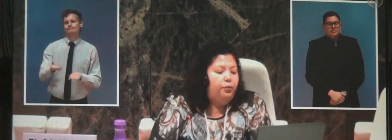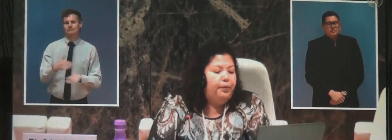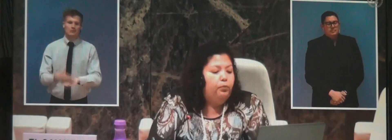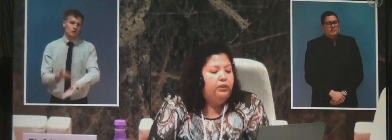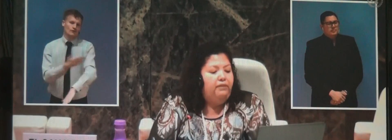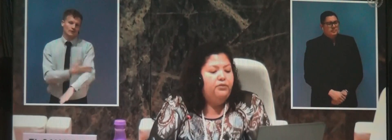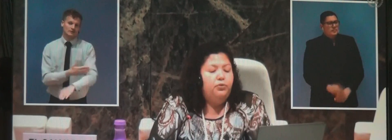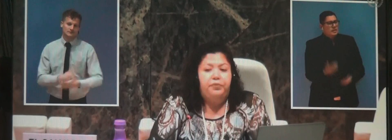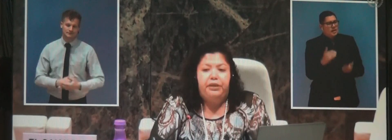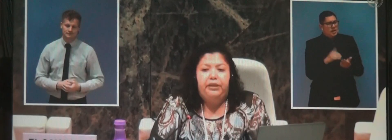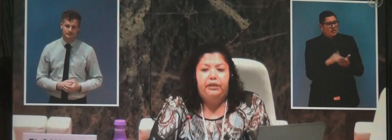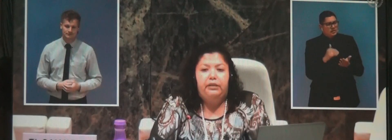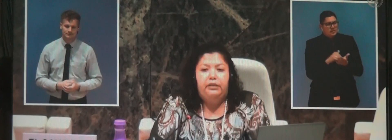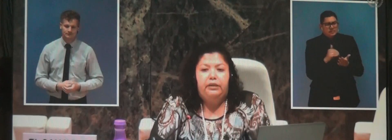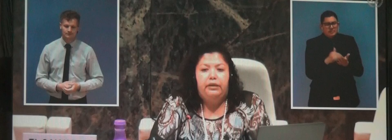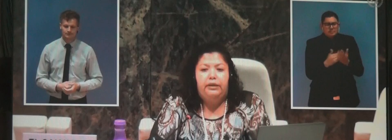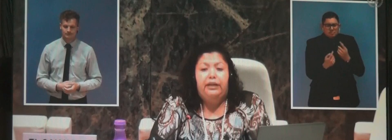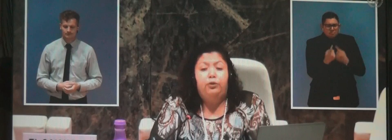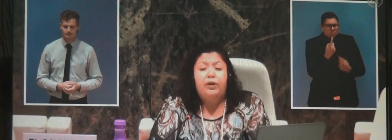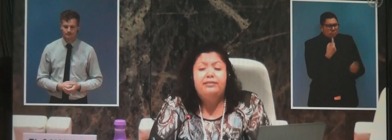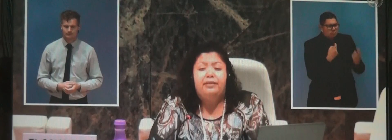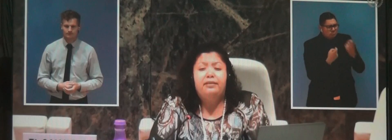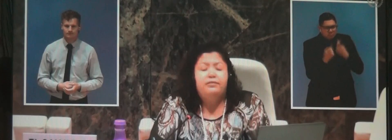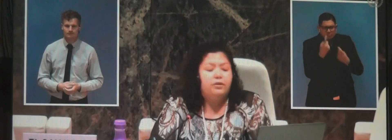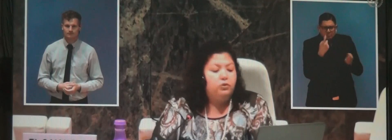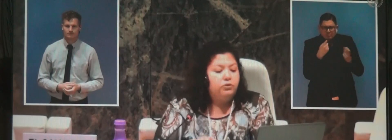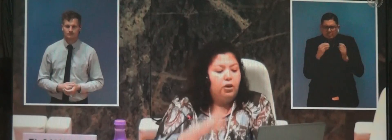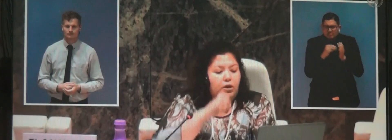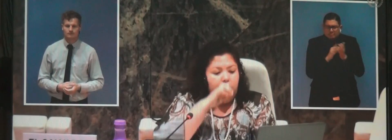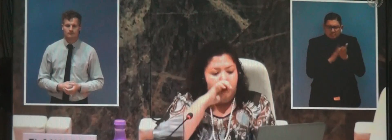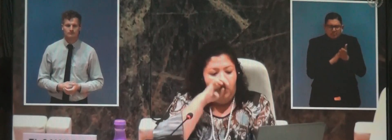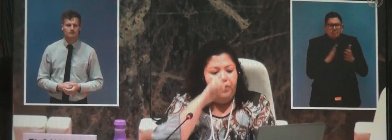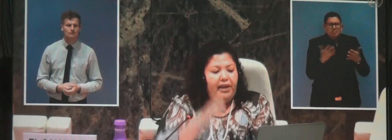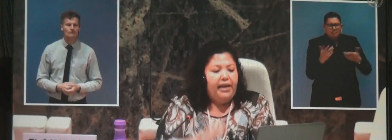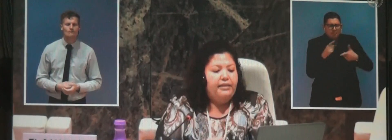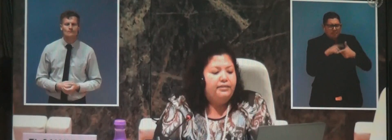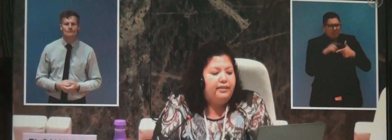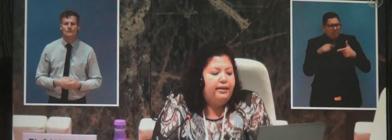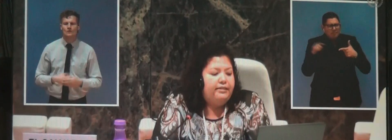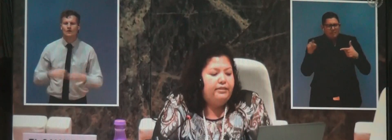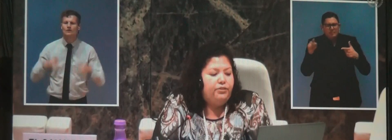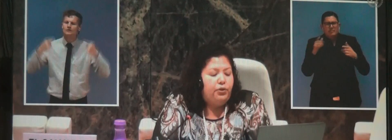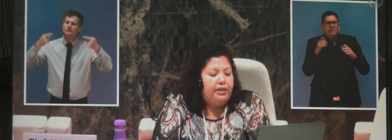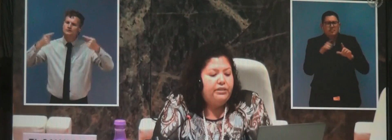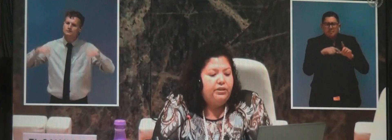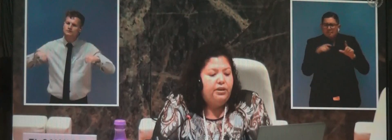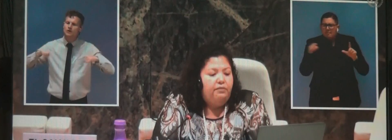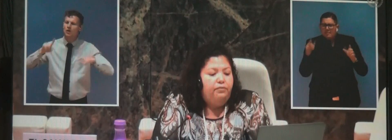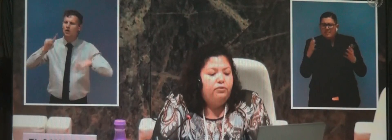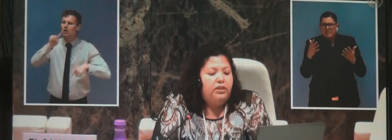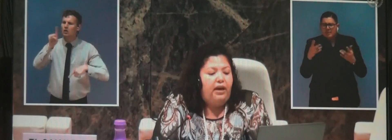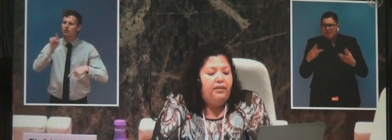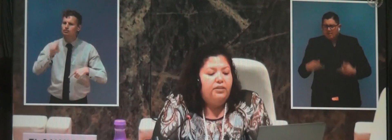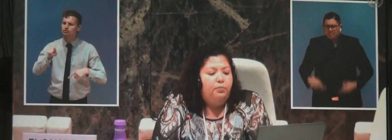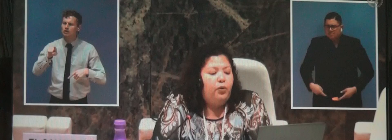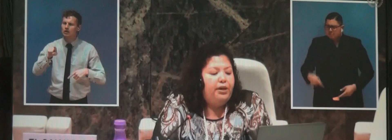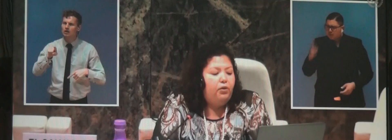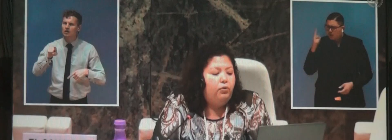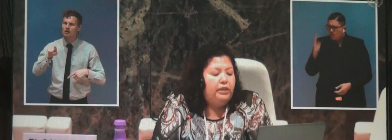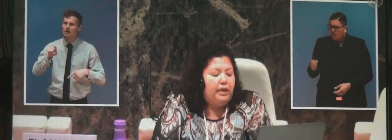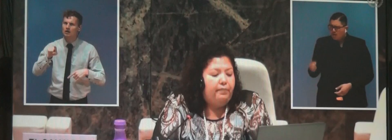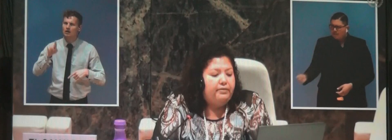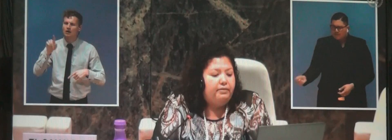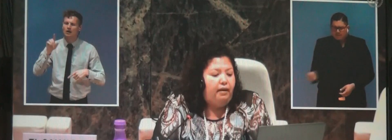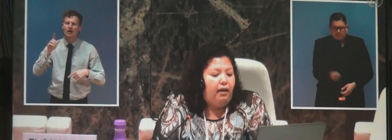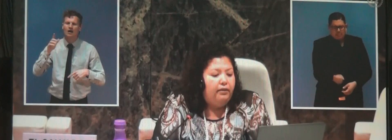Nuevamente nos preguntaban sobre datos estadísticos sobre esterilizaciones forzadas de mujeres